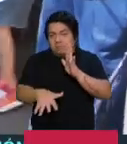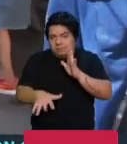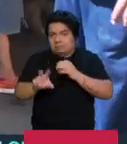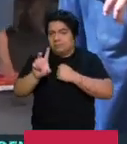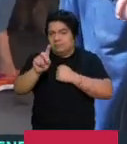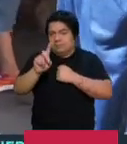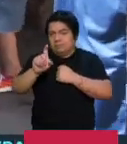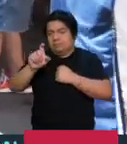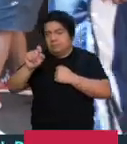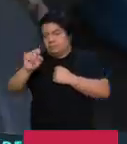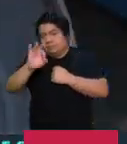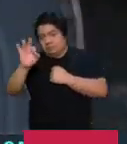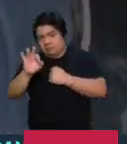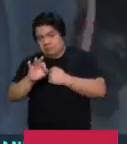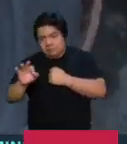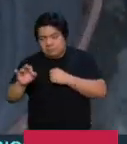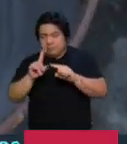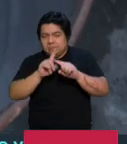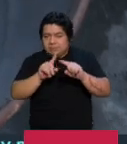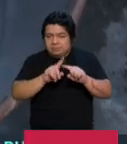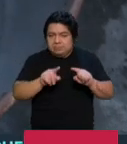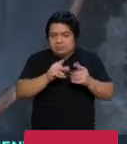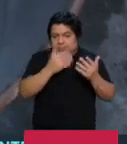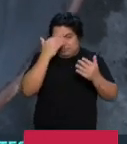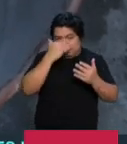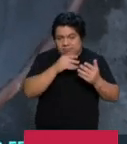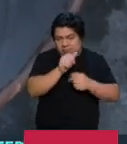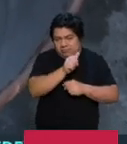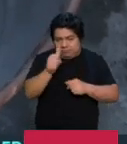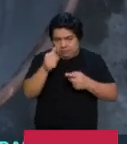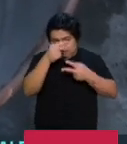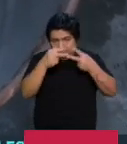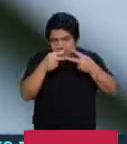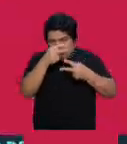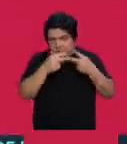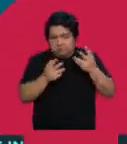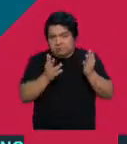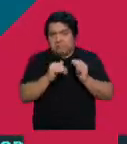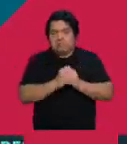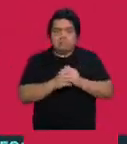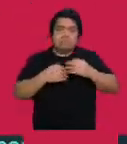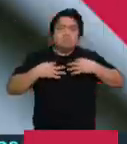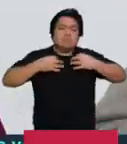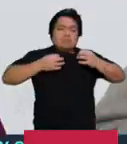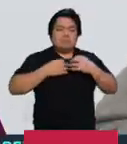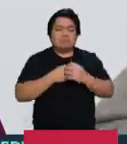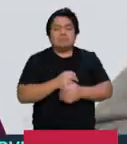y 20% para usos mixtos y no domésticos respectivamente.